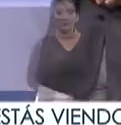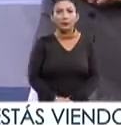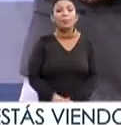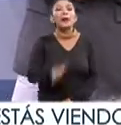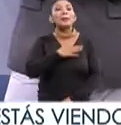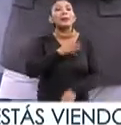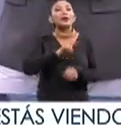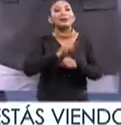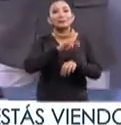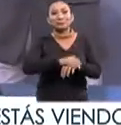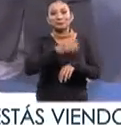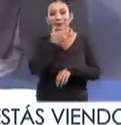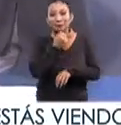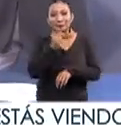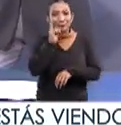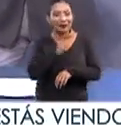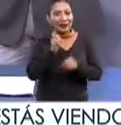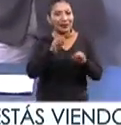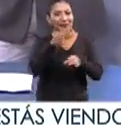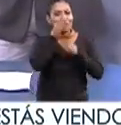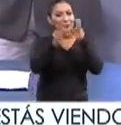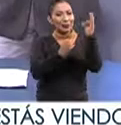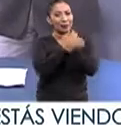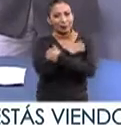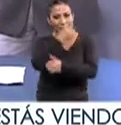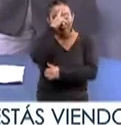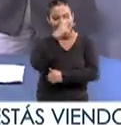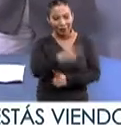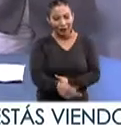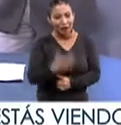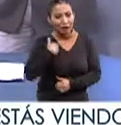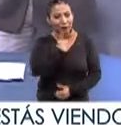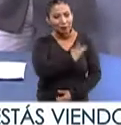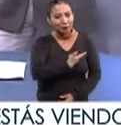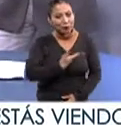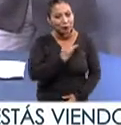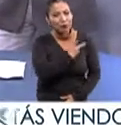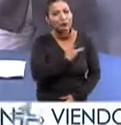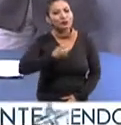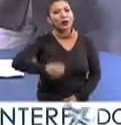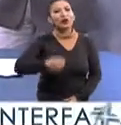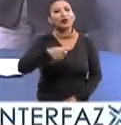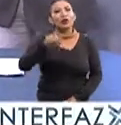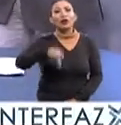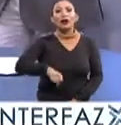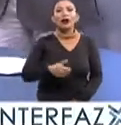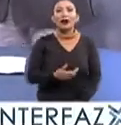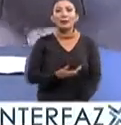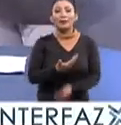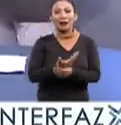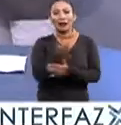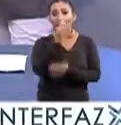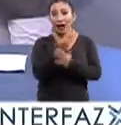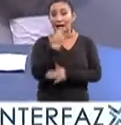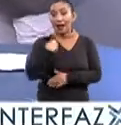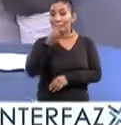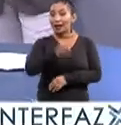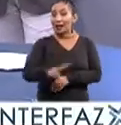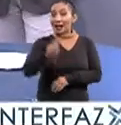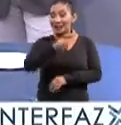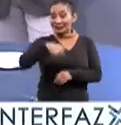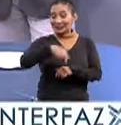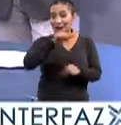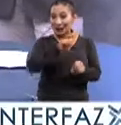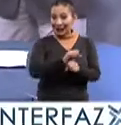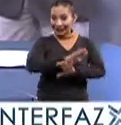Muy buenos días, amigos y amigas de la Agencia Informativa de Educación de México. Me da muchísimo gusto saludarlos esta mañana. Llegamos al viernes de